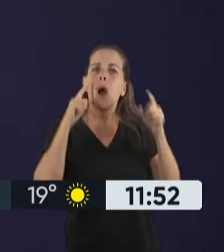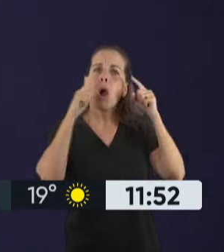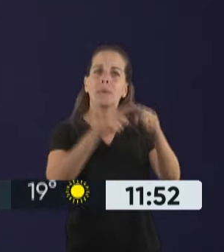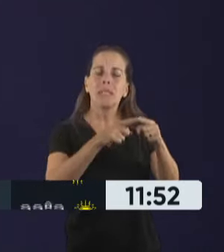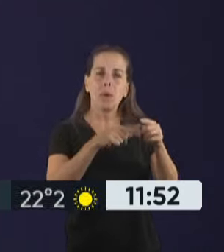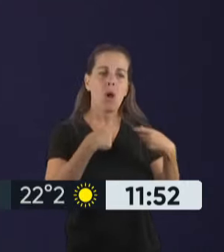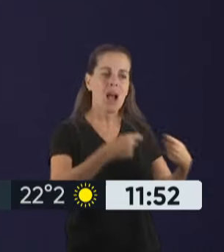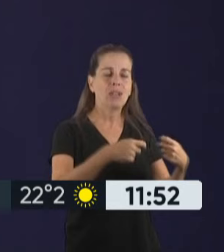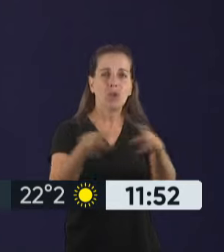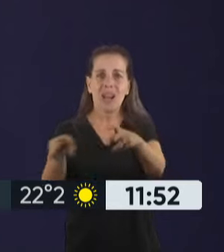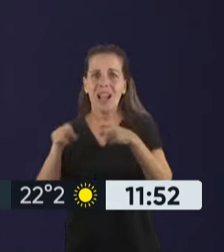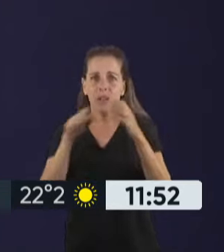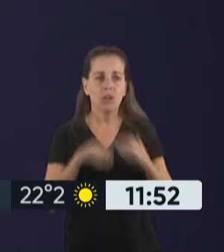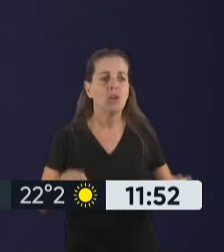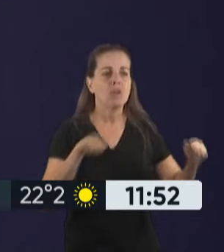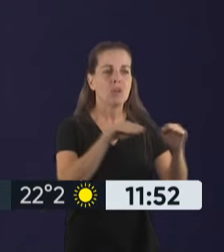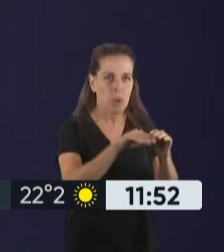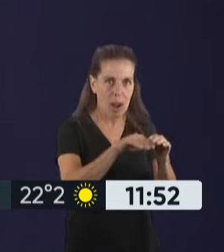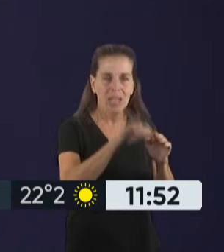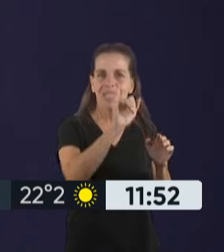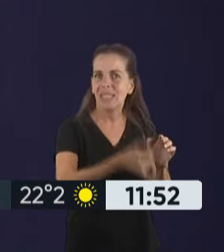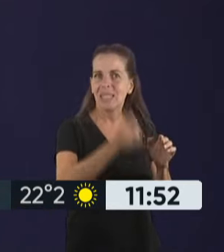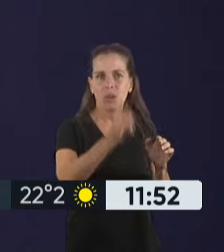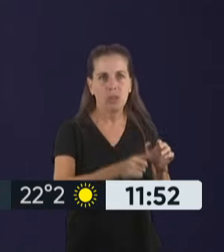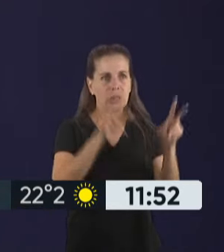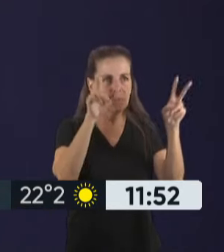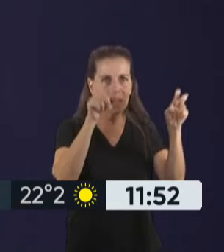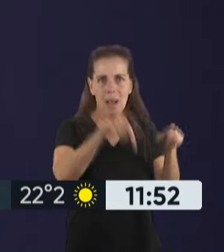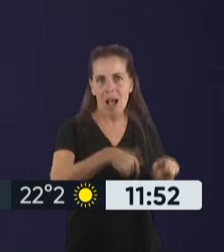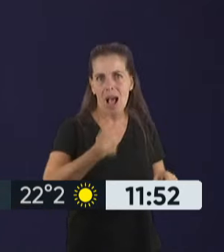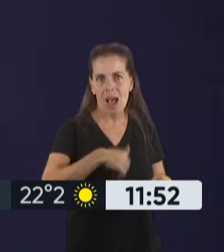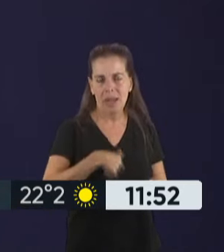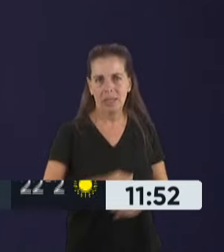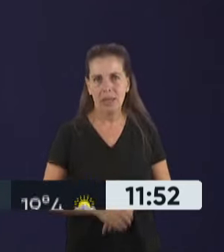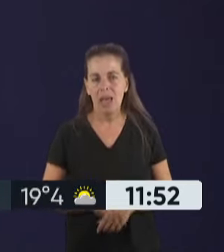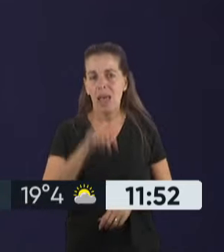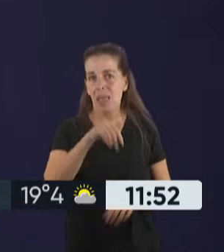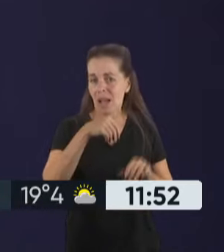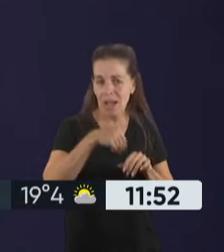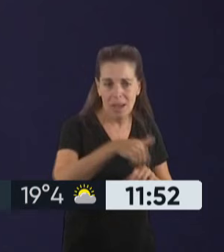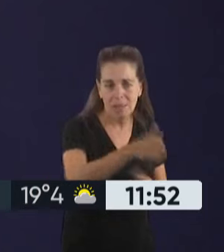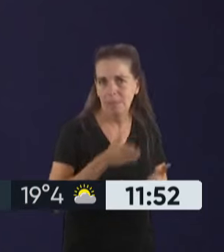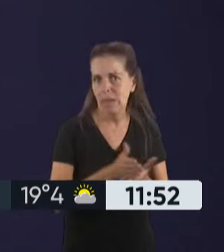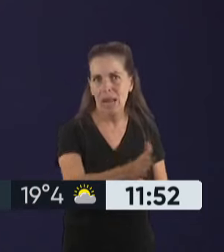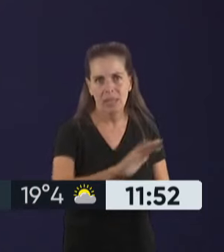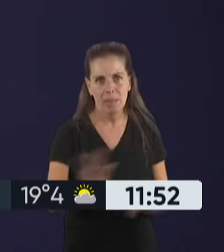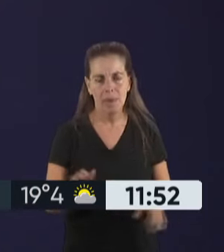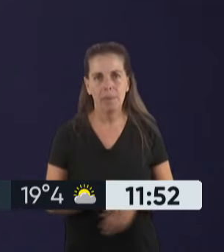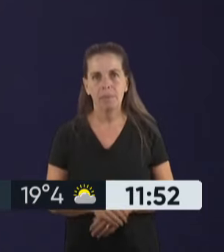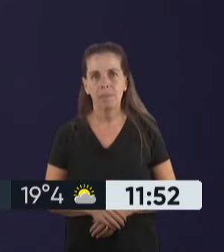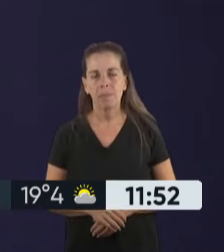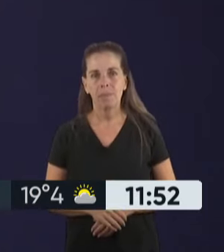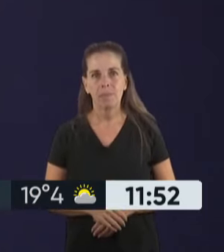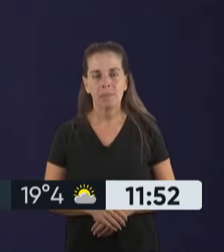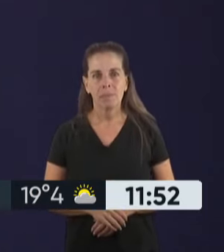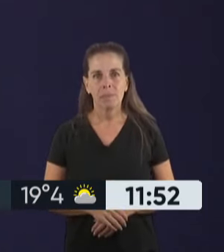cero igual cuestión innegociable en la República Argentina de acá a la eternidad dicho sea de